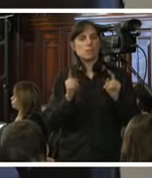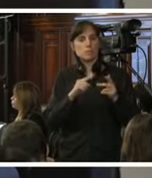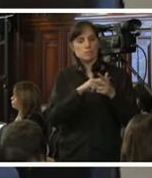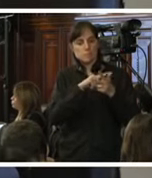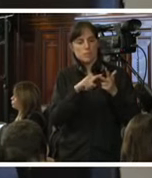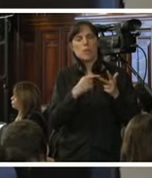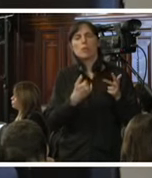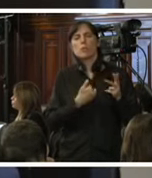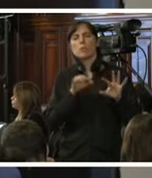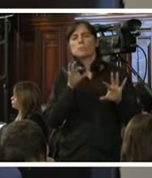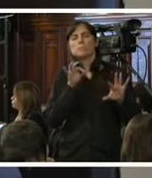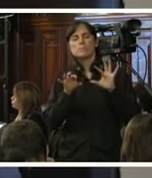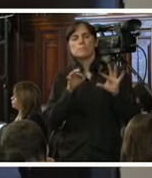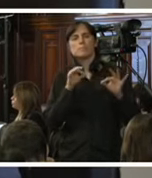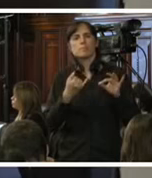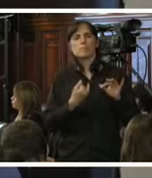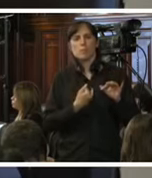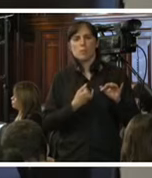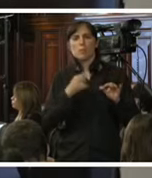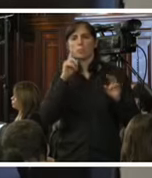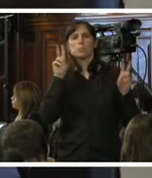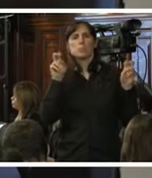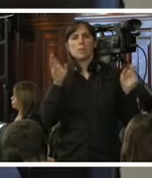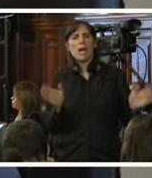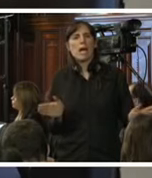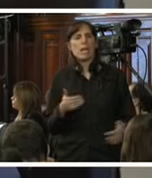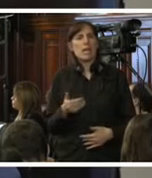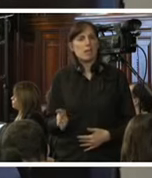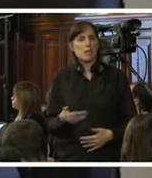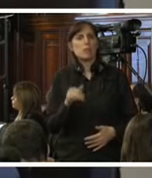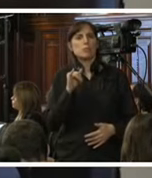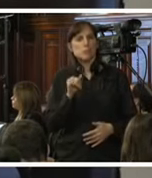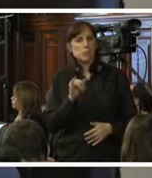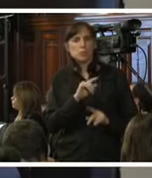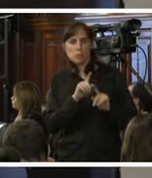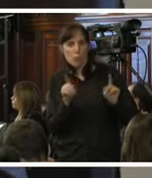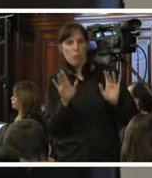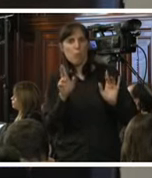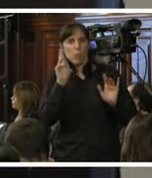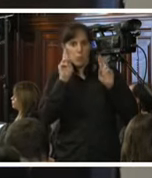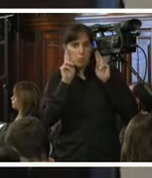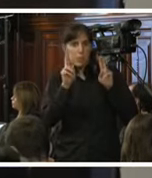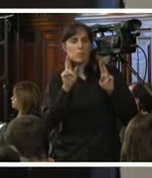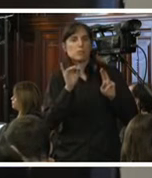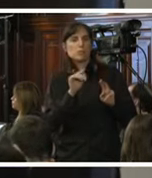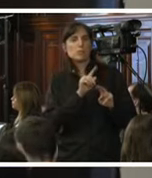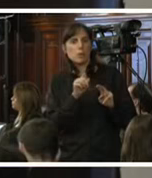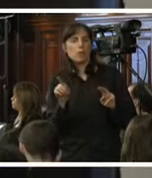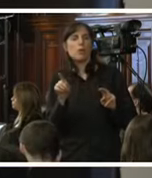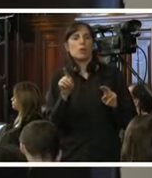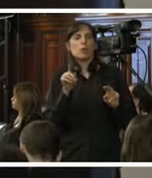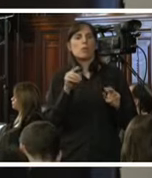se atiende o no la perspectiva de género en estos concursos, la suficiencia de recursos, que los